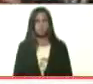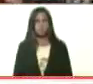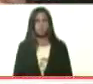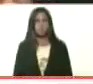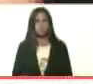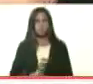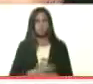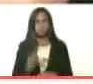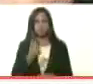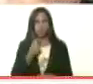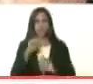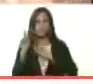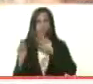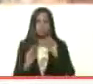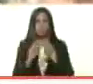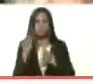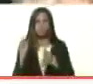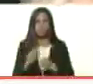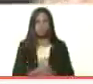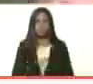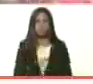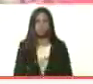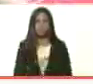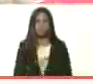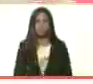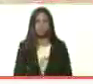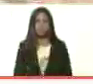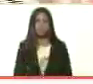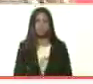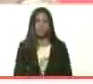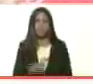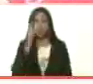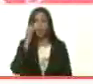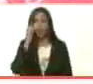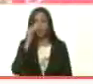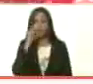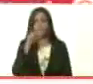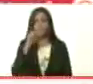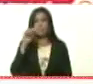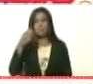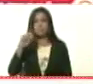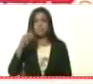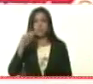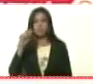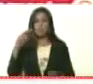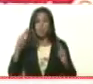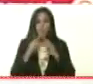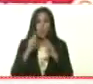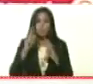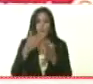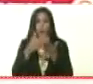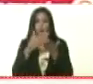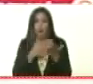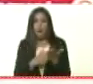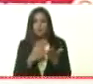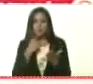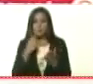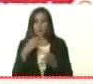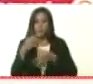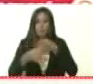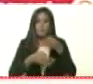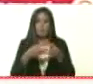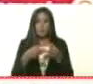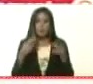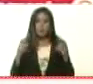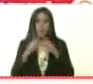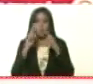Porque yo le preguntaba a Piñate, Piñate, ¿cuándo fue el encuentro anterior? Piñate me decía, el encuentro anterior